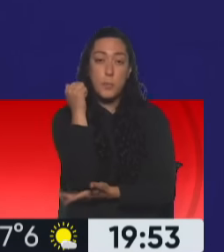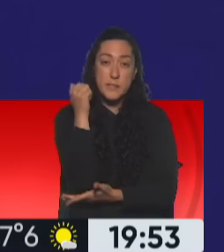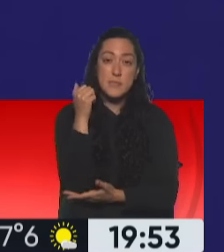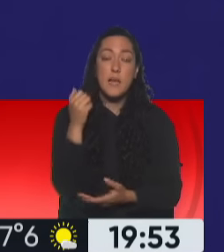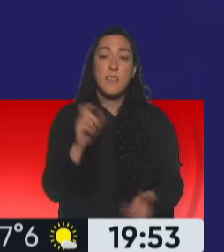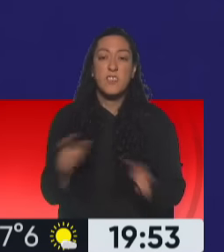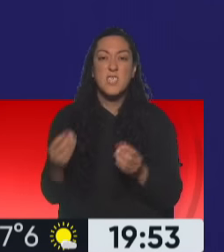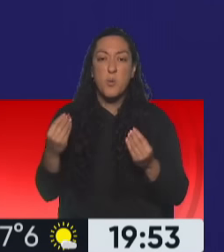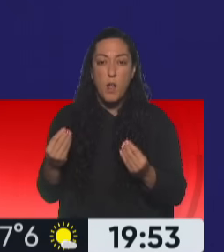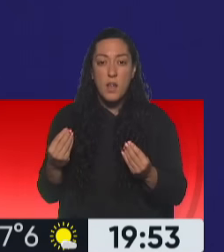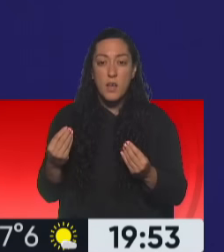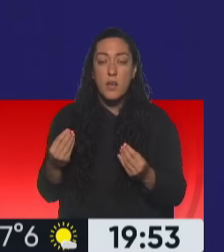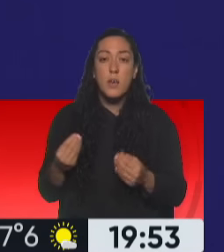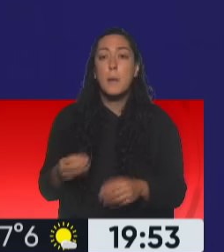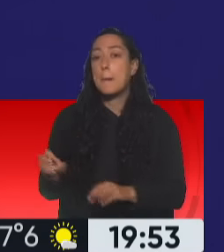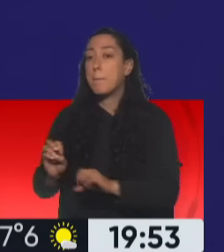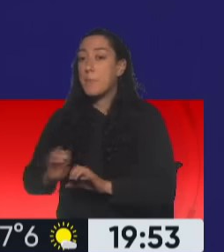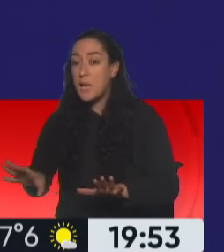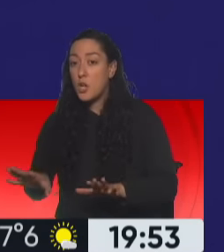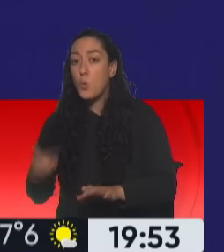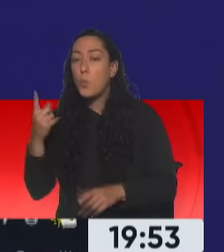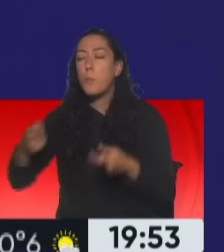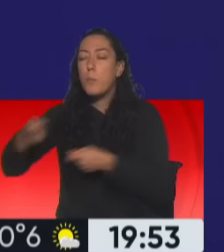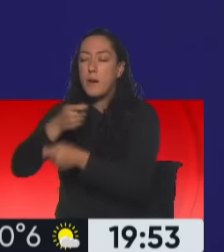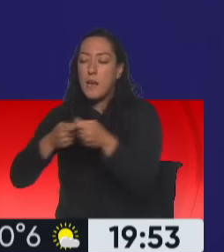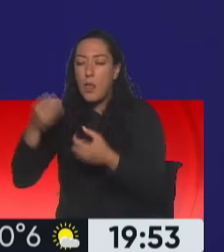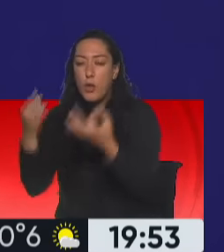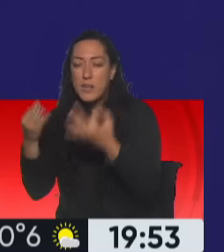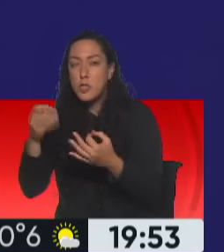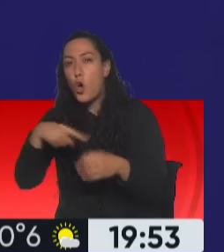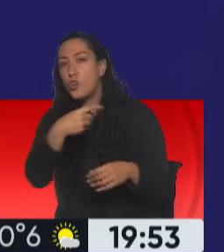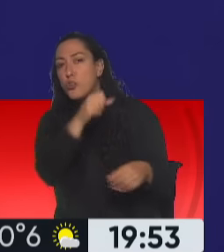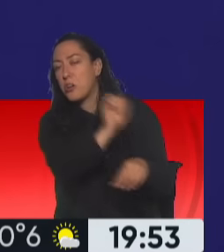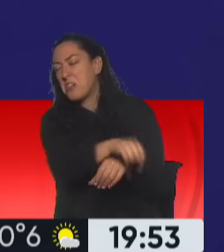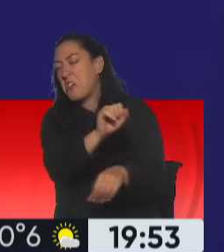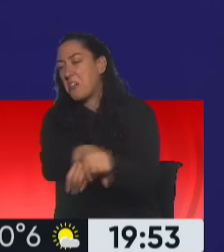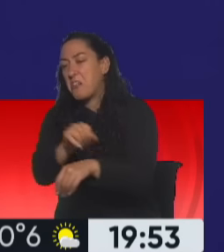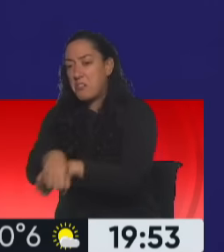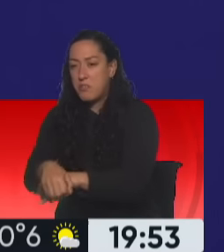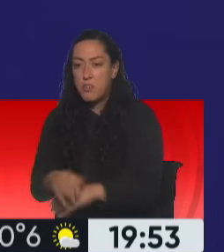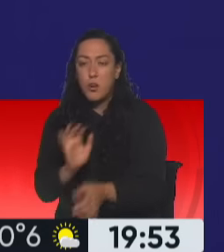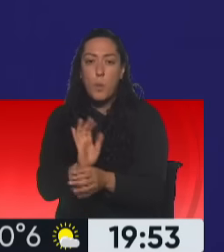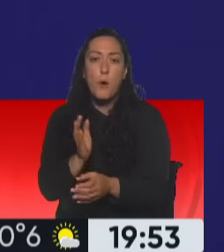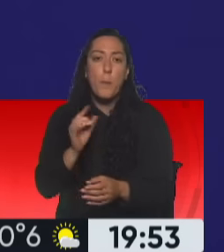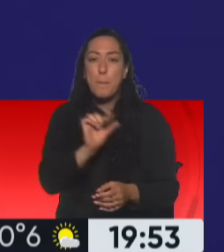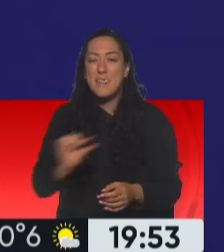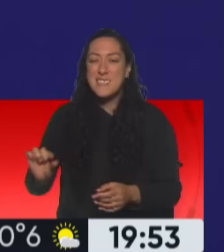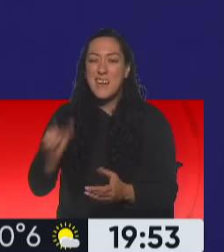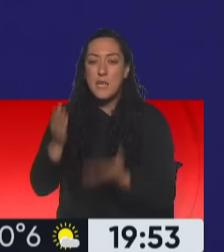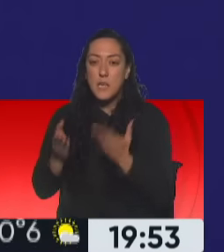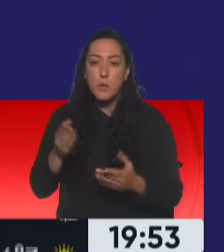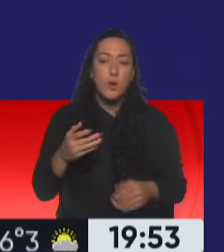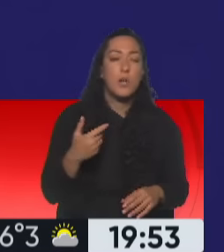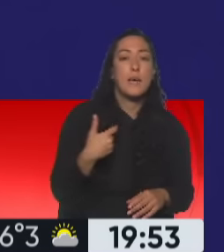economista solamente mira un mercado e ignora todos los otros mercados, o sea, hace equilibrio parcial, versus el